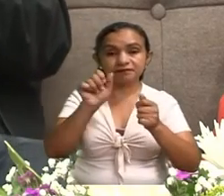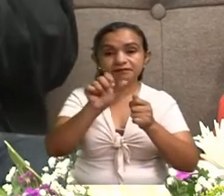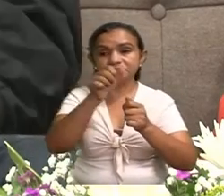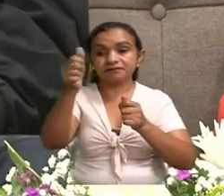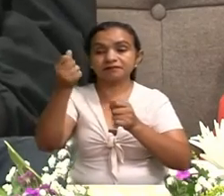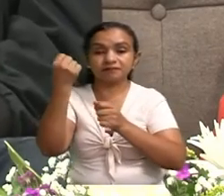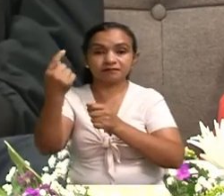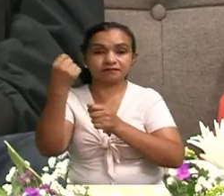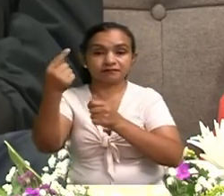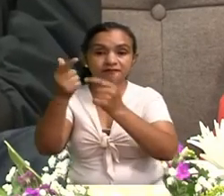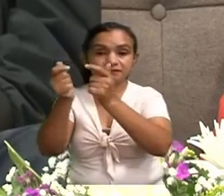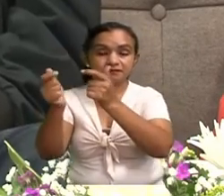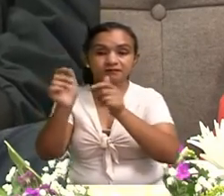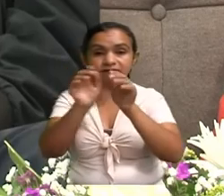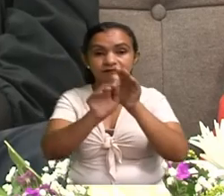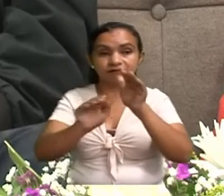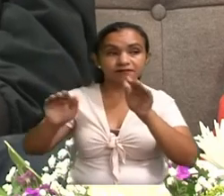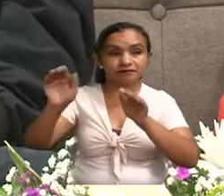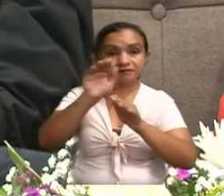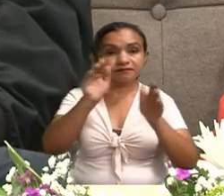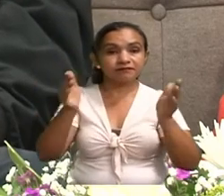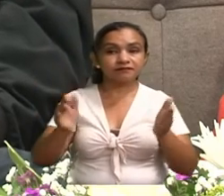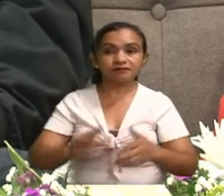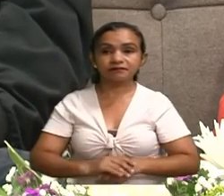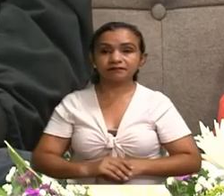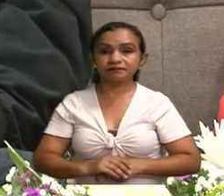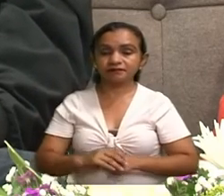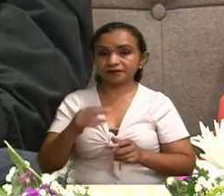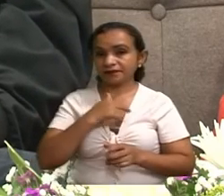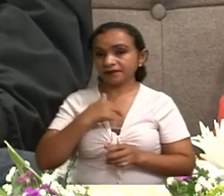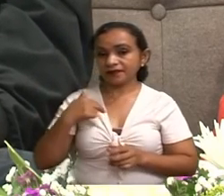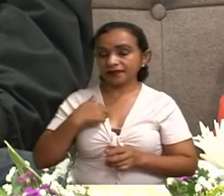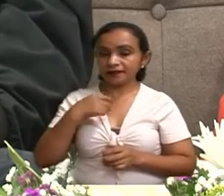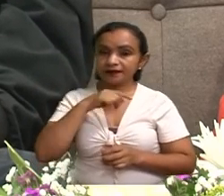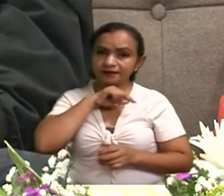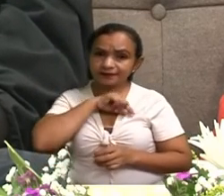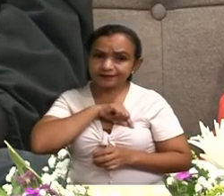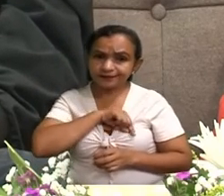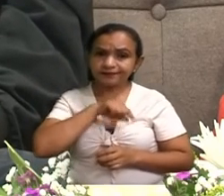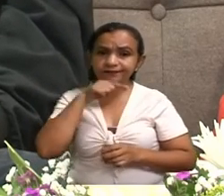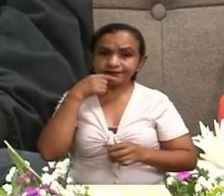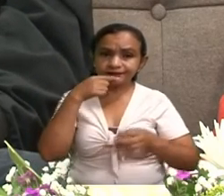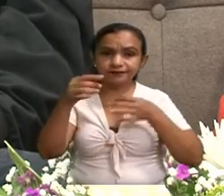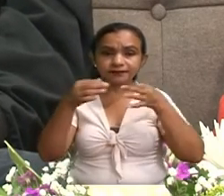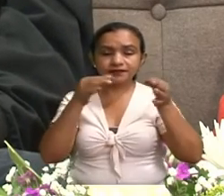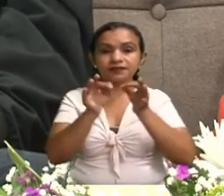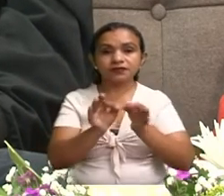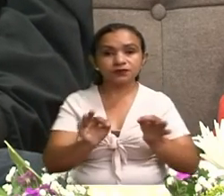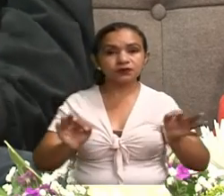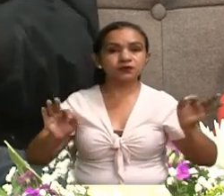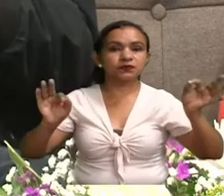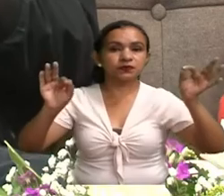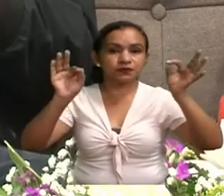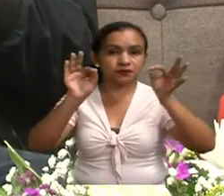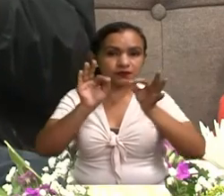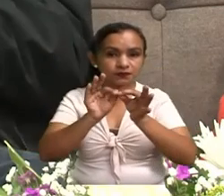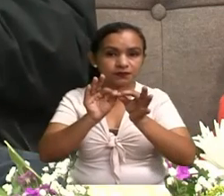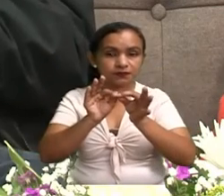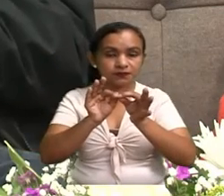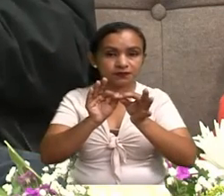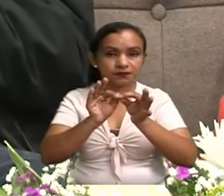tanto. Entonces, si nosotros hacemos conciencia de la importancia que tiene